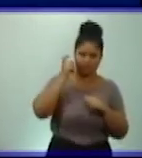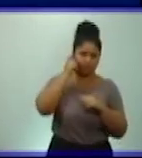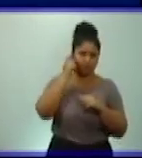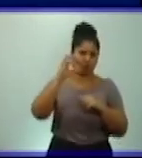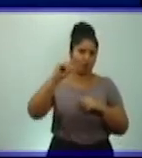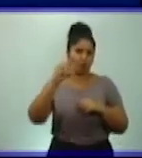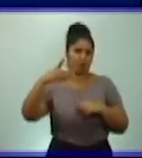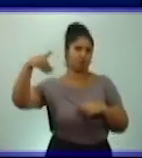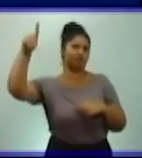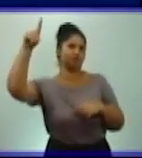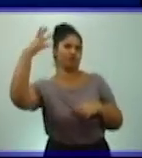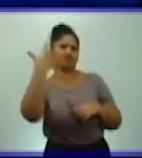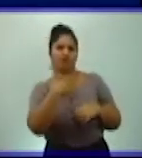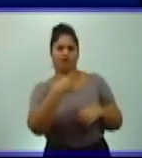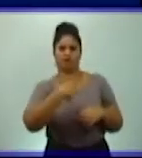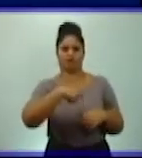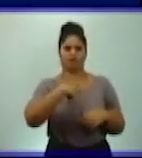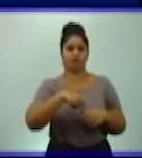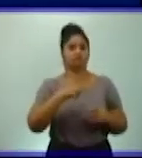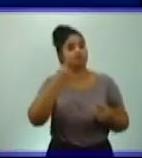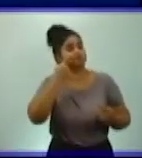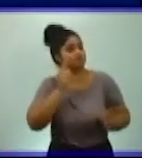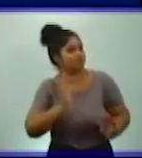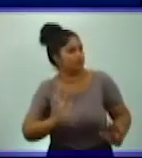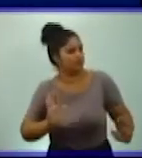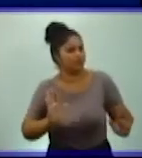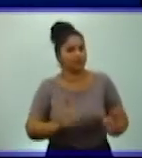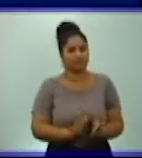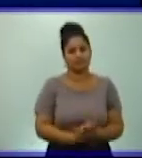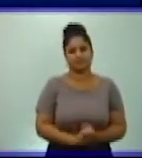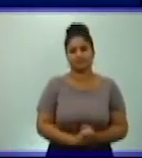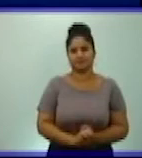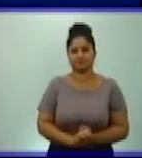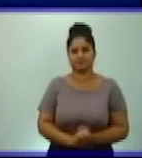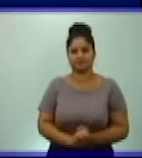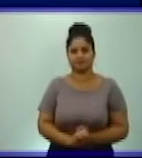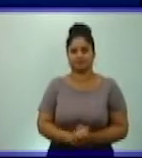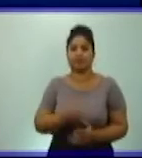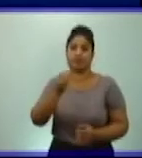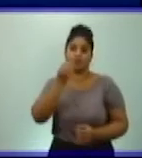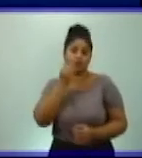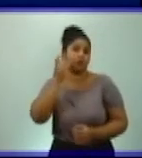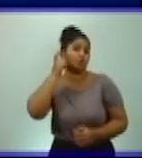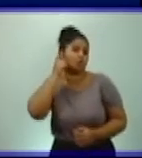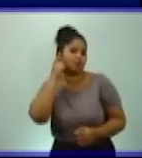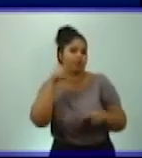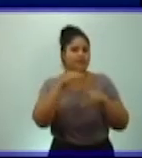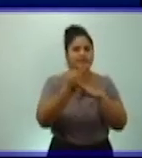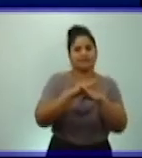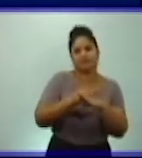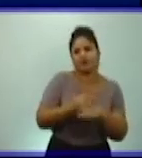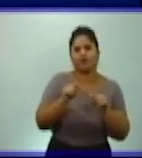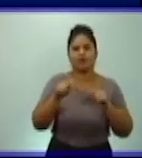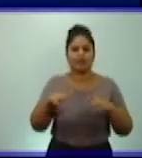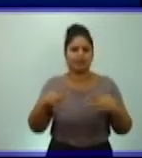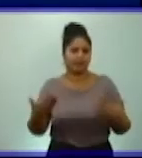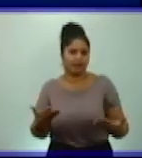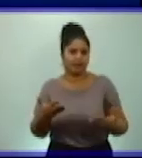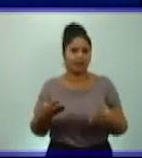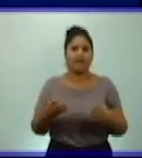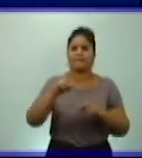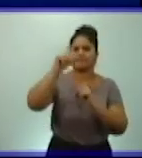Dios de todos los problemas, de todas las dificultades que tuvo que enfrentar Sor Juana para